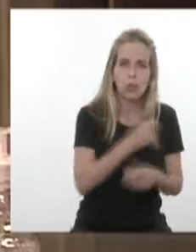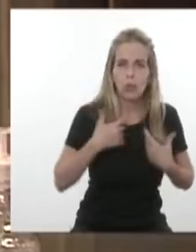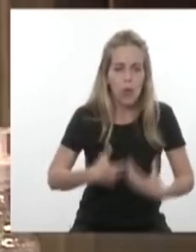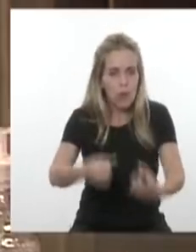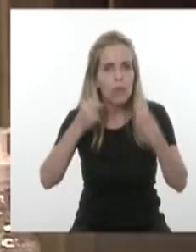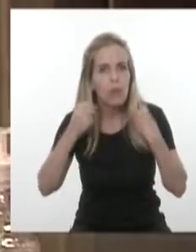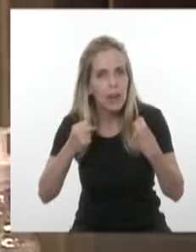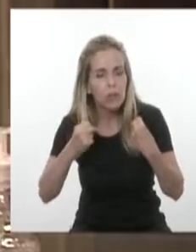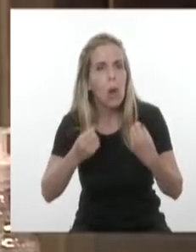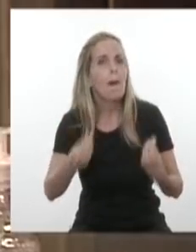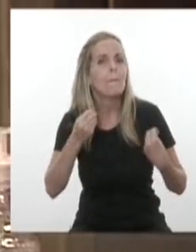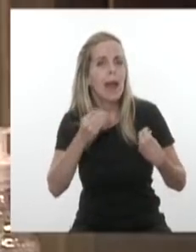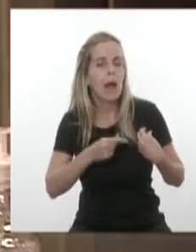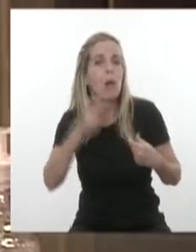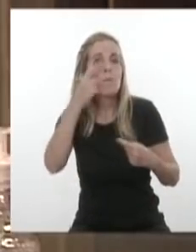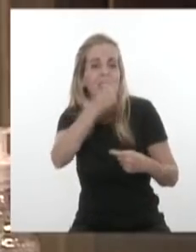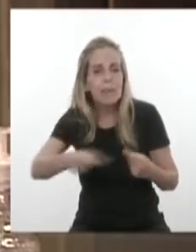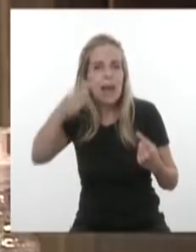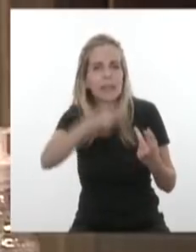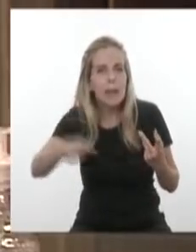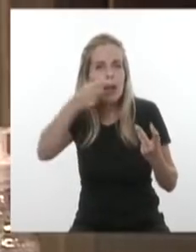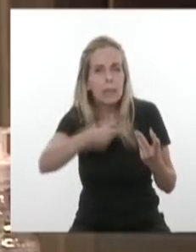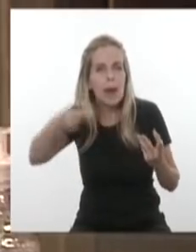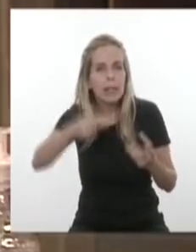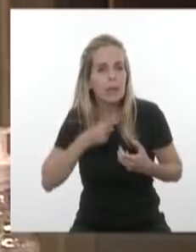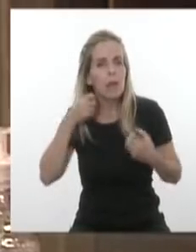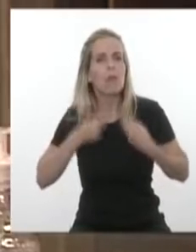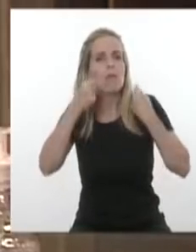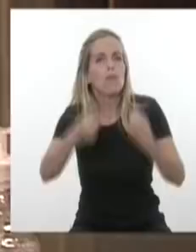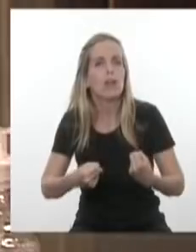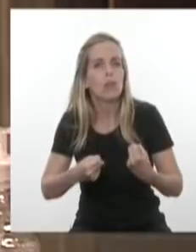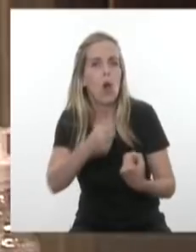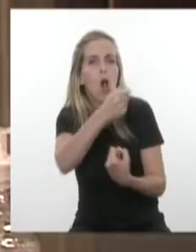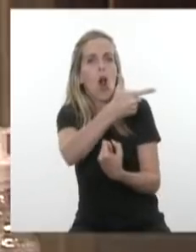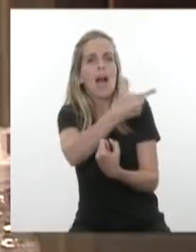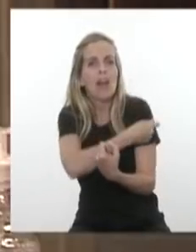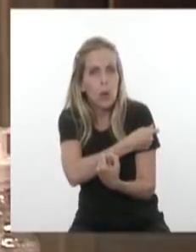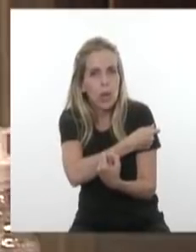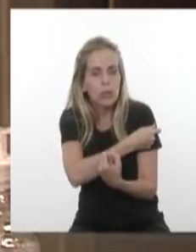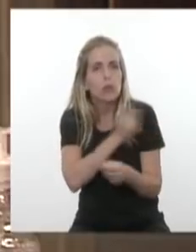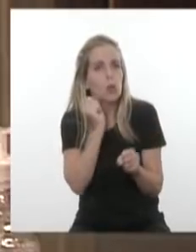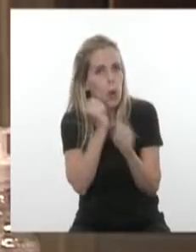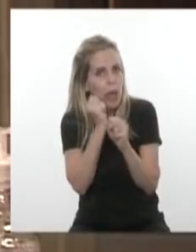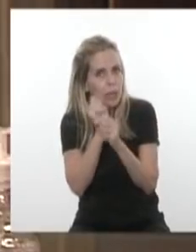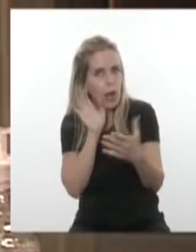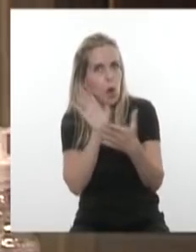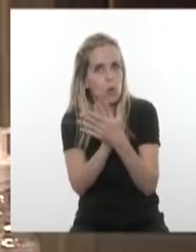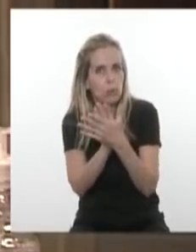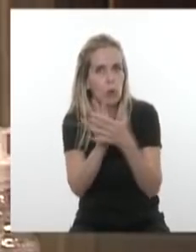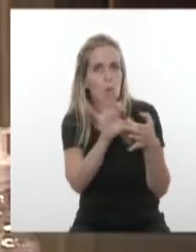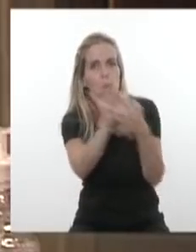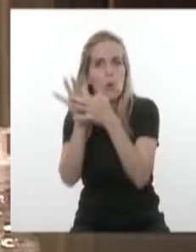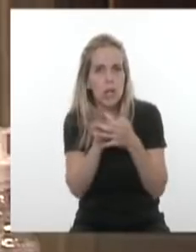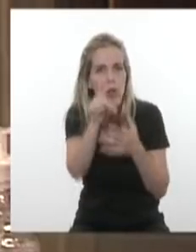para avanzar semana a semana con la vacunación voy a trabajar con ustedes unidas